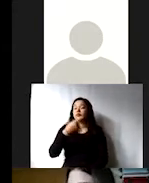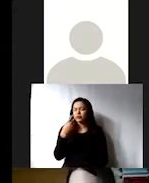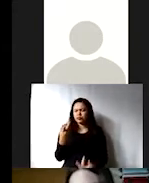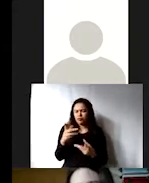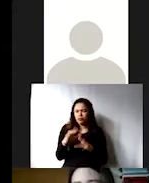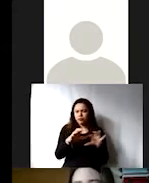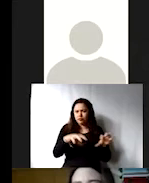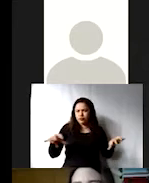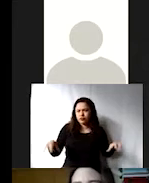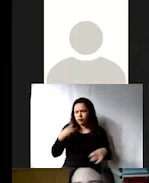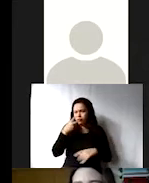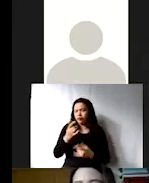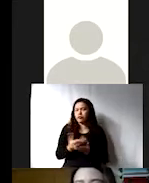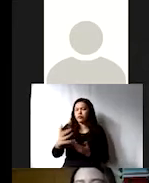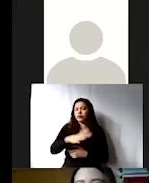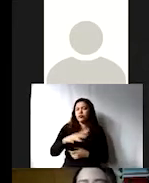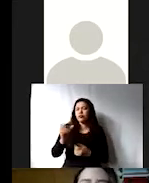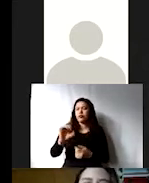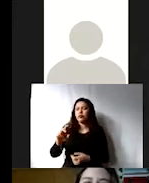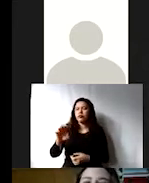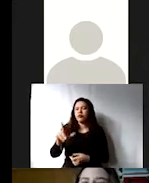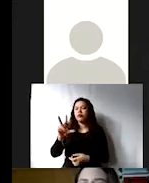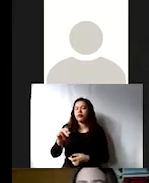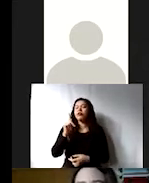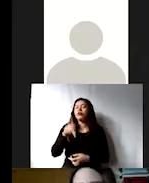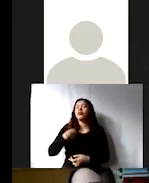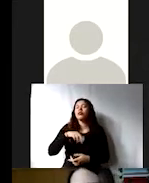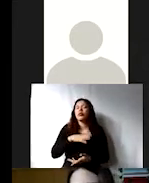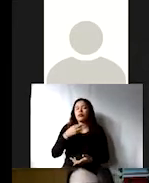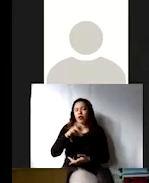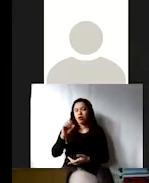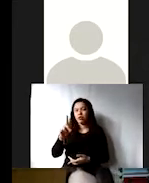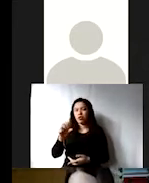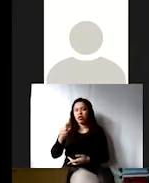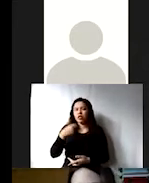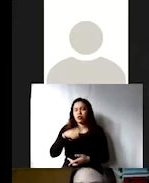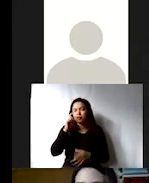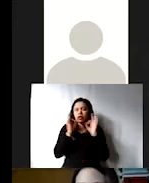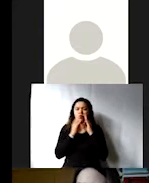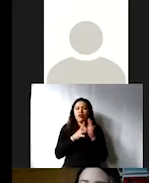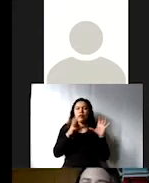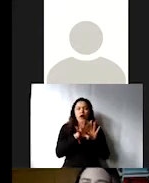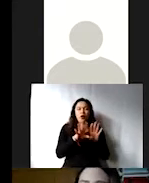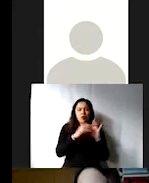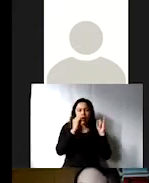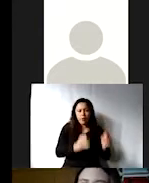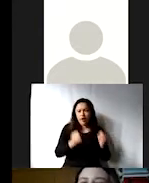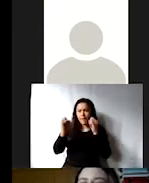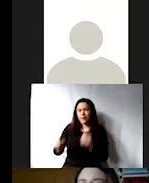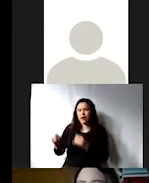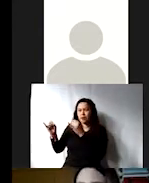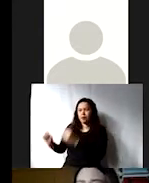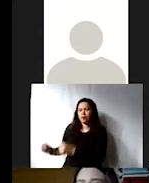sectores, no nada más a la sociedad civil, es que dejemos de trabajar por los ODS de manera aislada. Es decir,